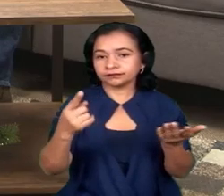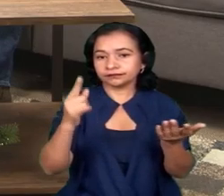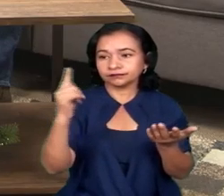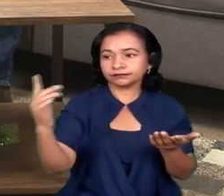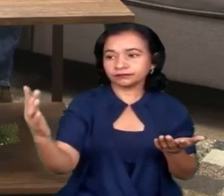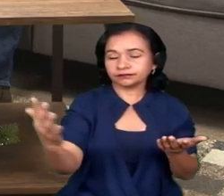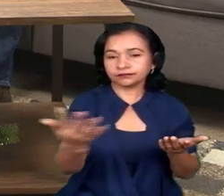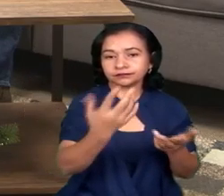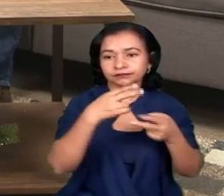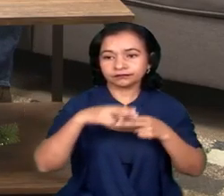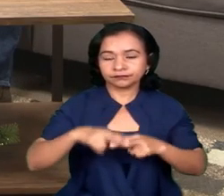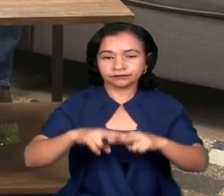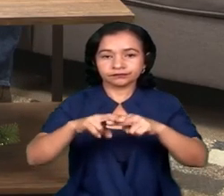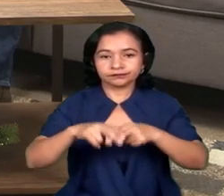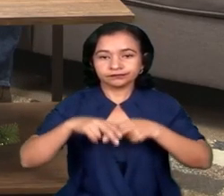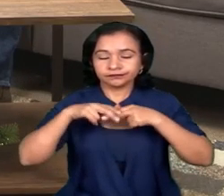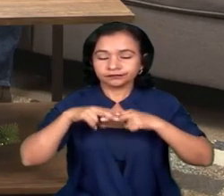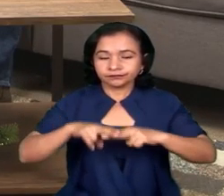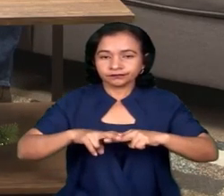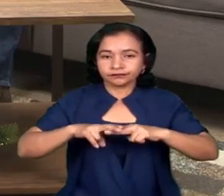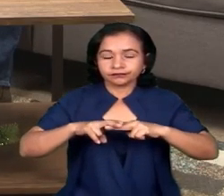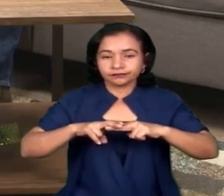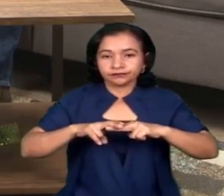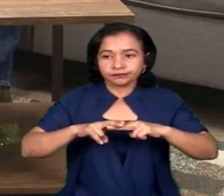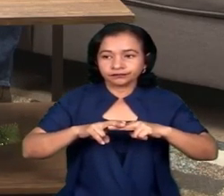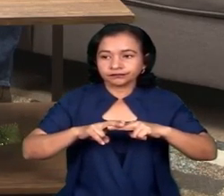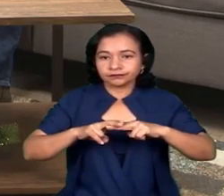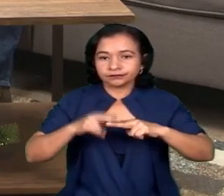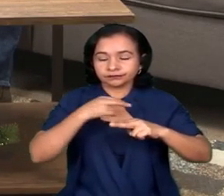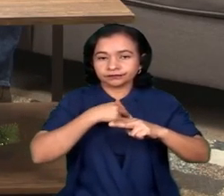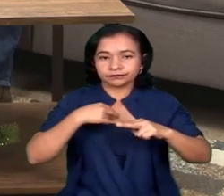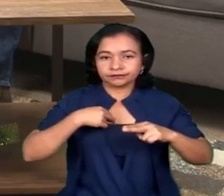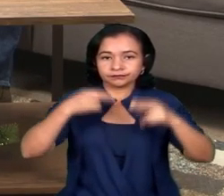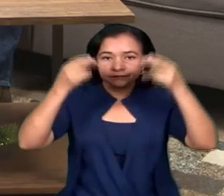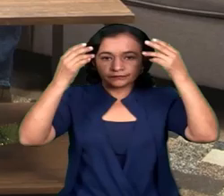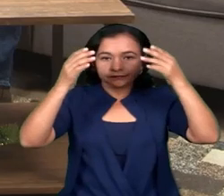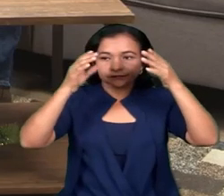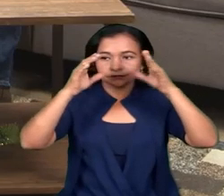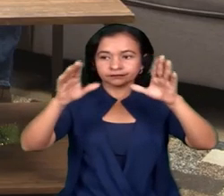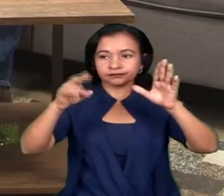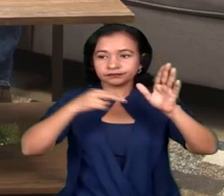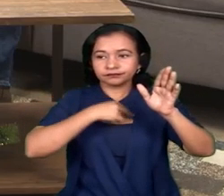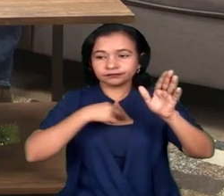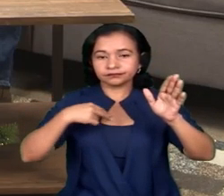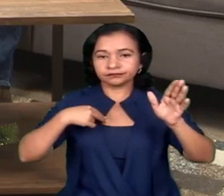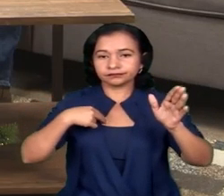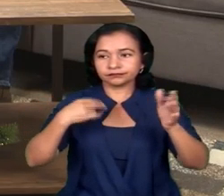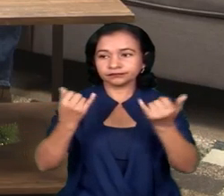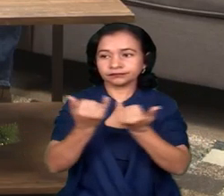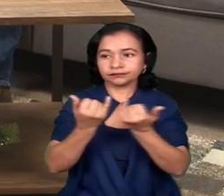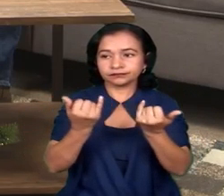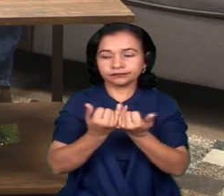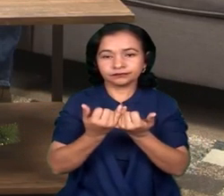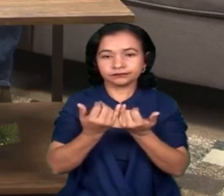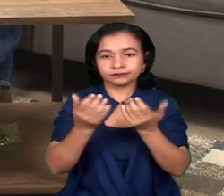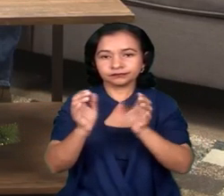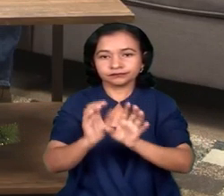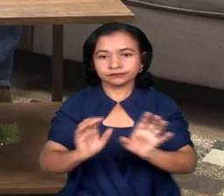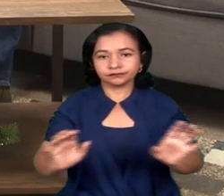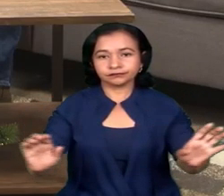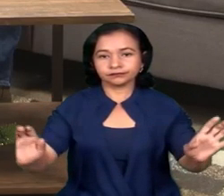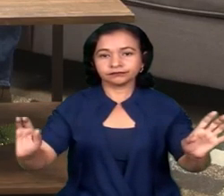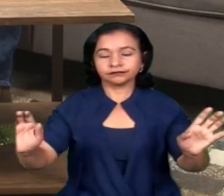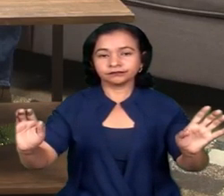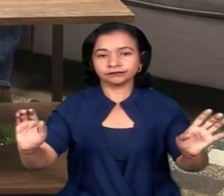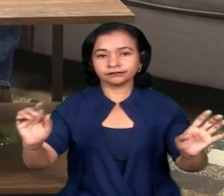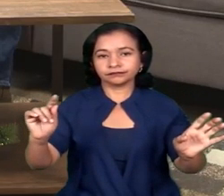el parque que está ahí, que va a haber, digamos, actos culturales, vamos a tener, digamos, chino para los niños, los invitamos